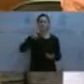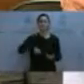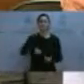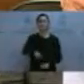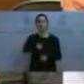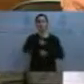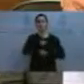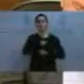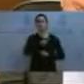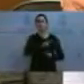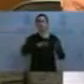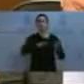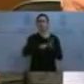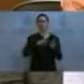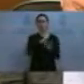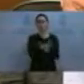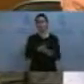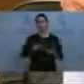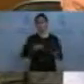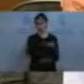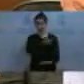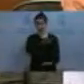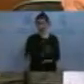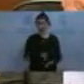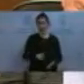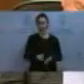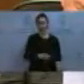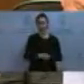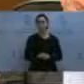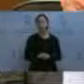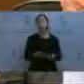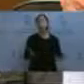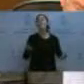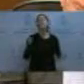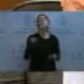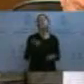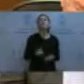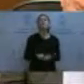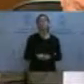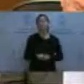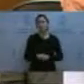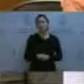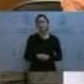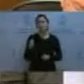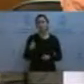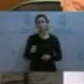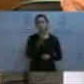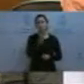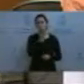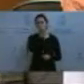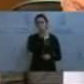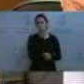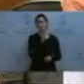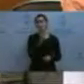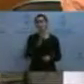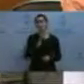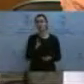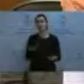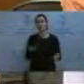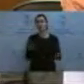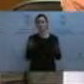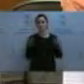noviembre 2017, ¿sabe lo que tenemos? Lo que acaba de contestar usted.